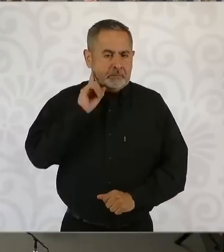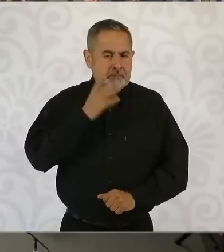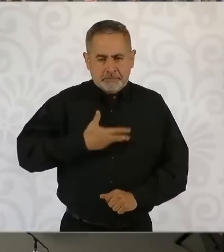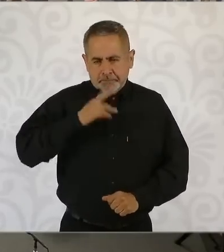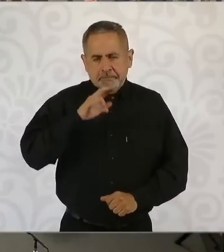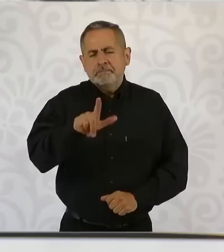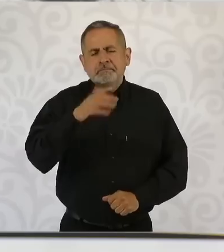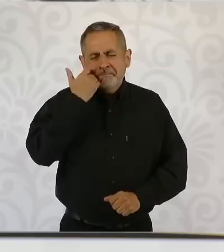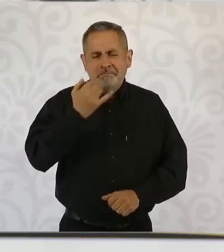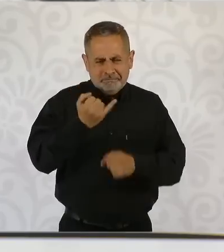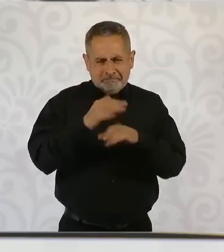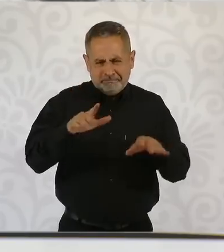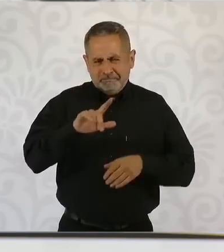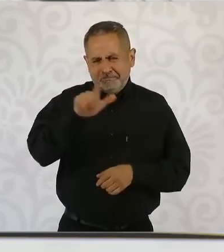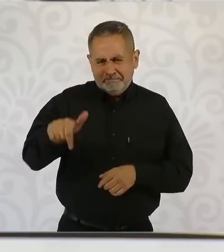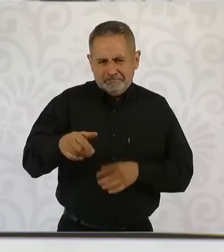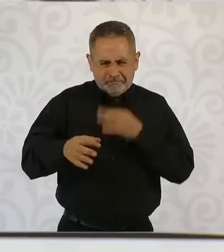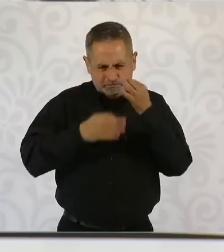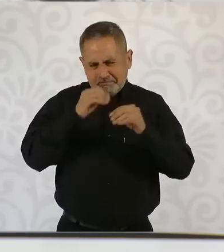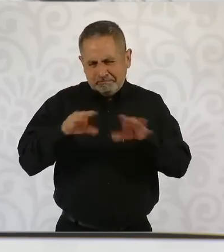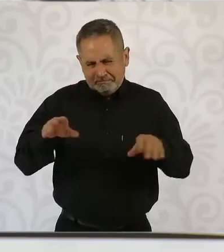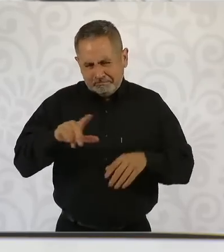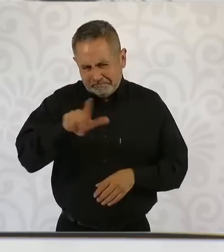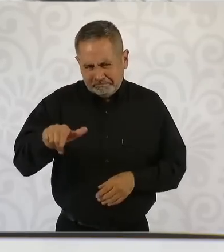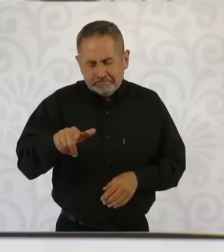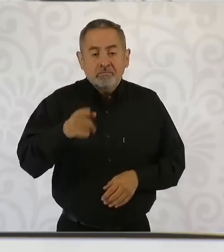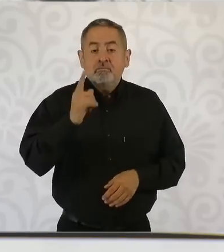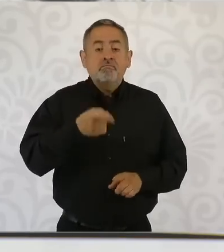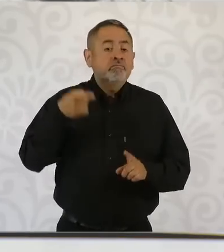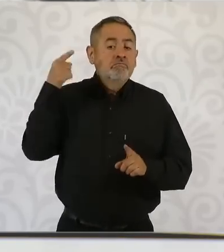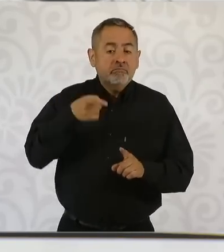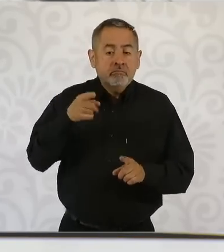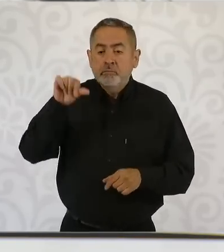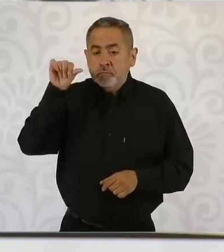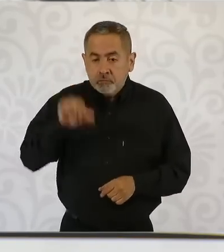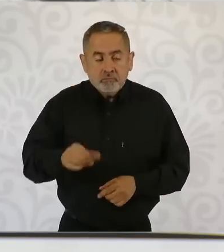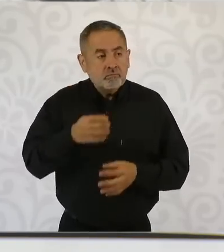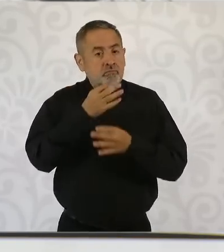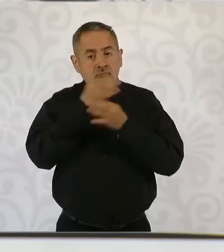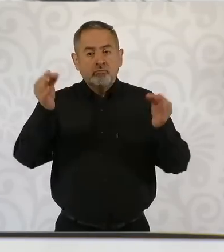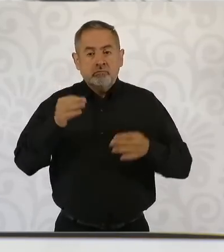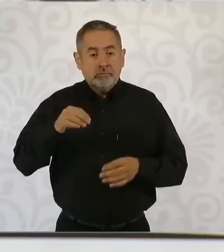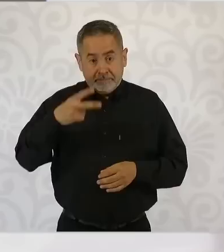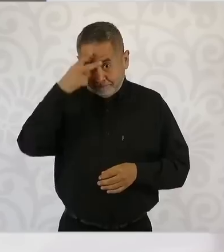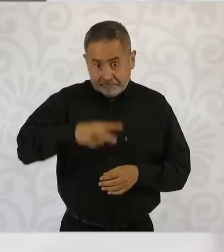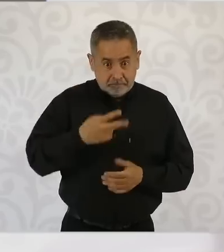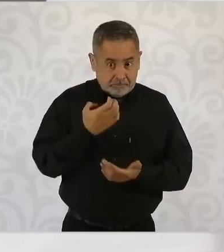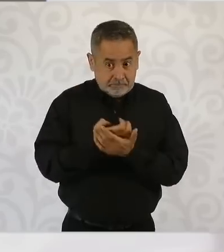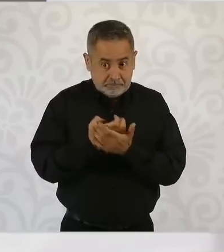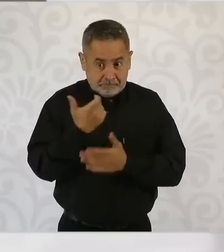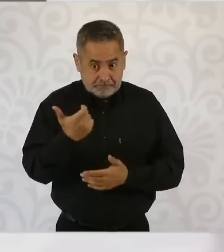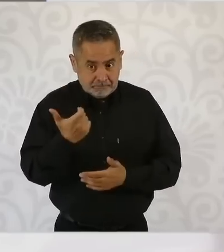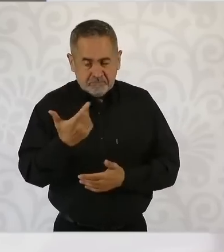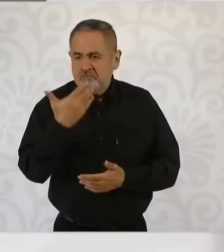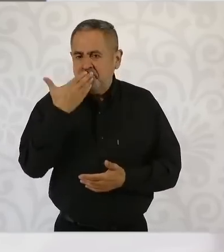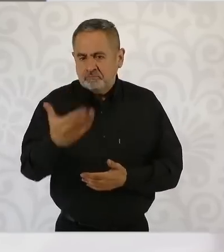lo informamos posteriormente. Lo importante que queremos decir hoy es que la economía de México va bien.